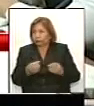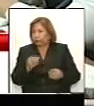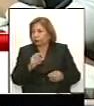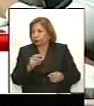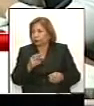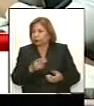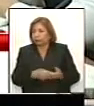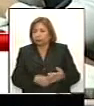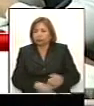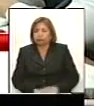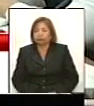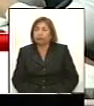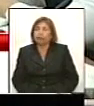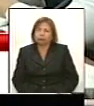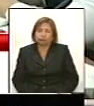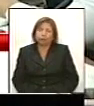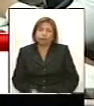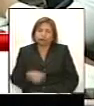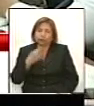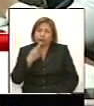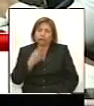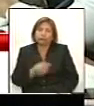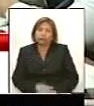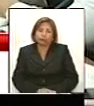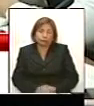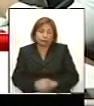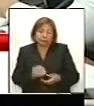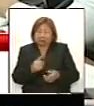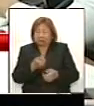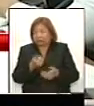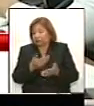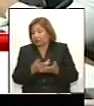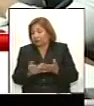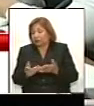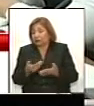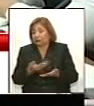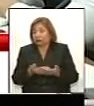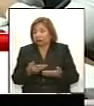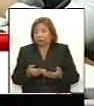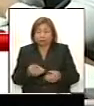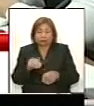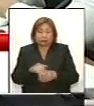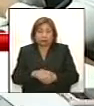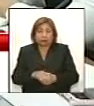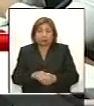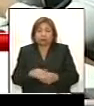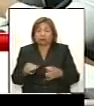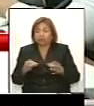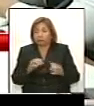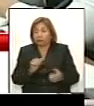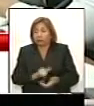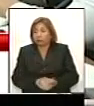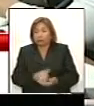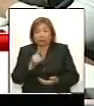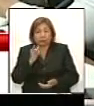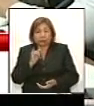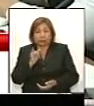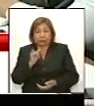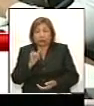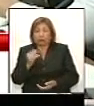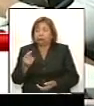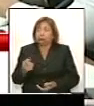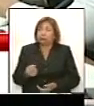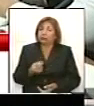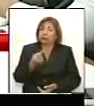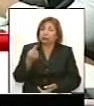caso de desaparecidos es ese. En el resto de casos tiene que ser en casos de flagrancia, y solamente